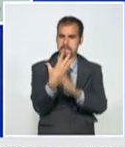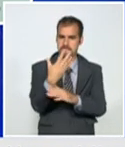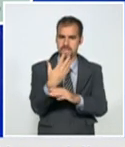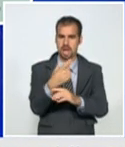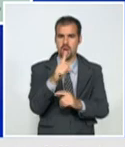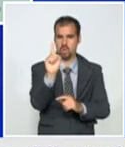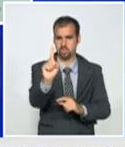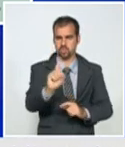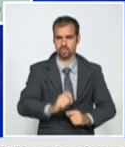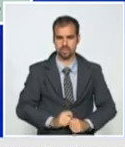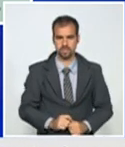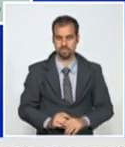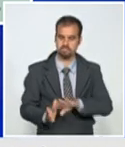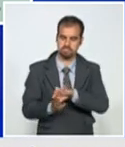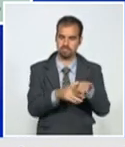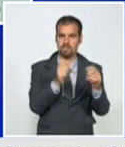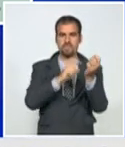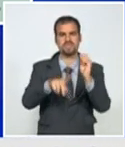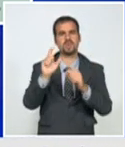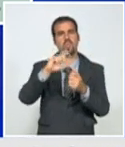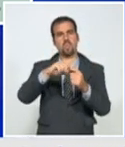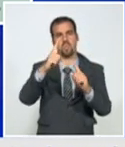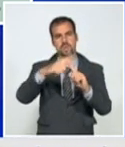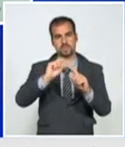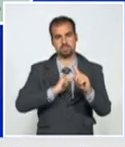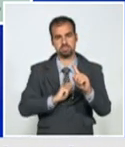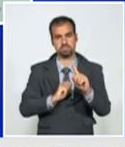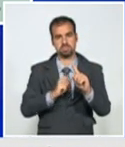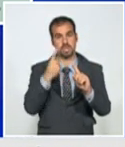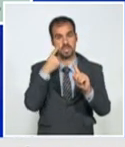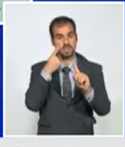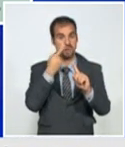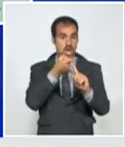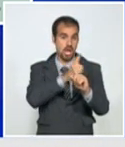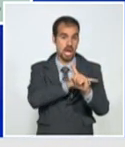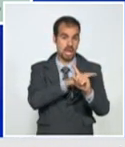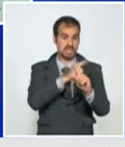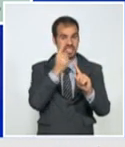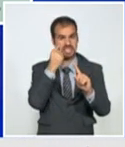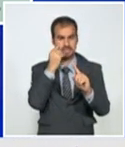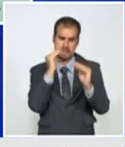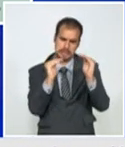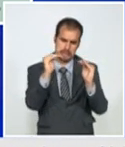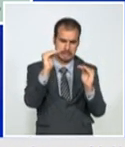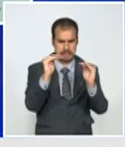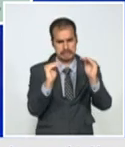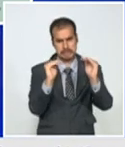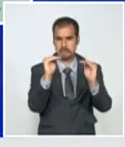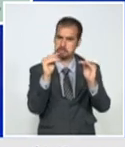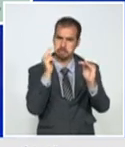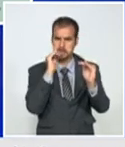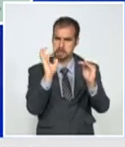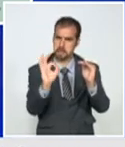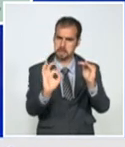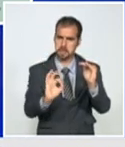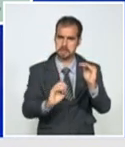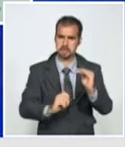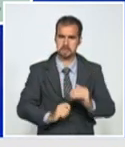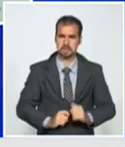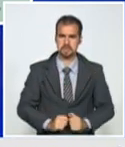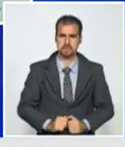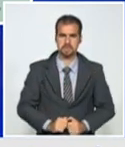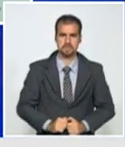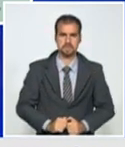Guantánamo, si bien tenemos que decir que ayer tuvieron 3 casos más, pero de todas formas ha mantenido